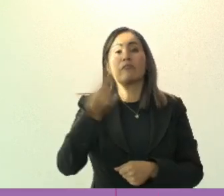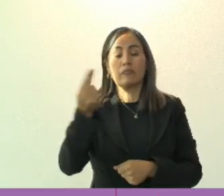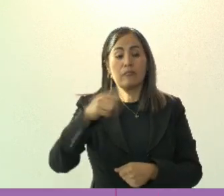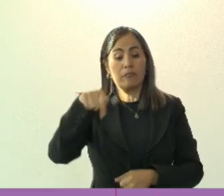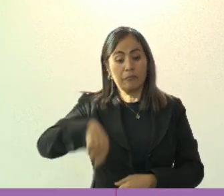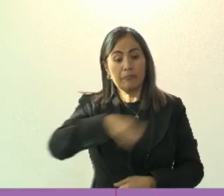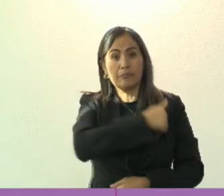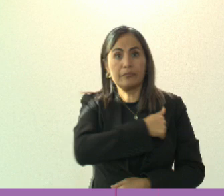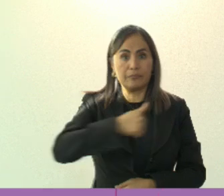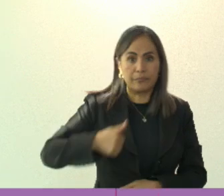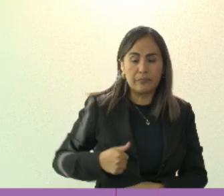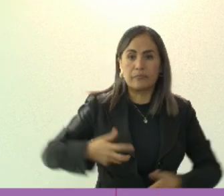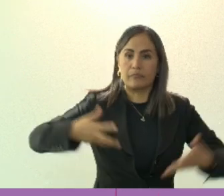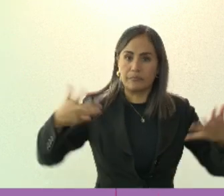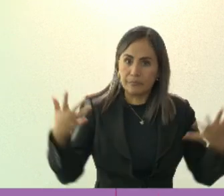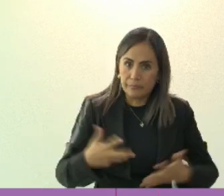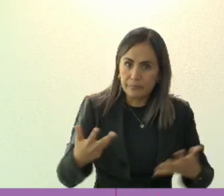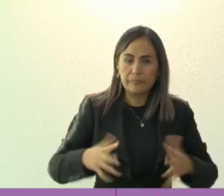de este país.